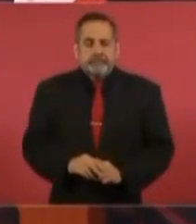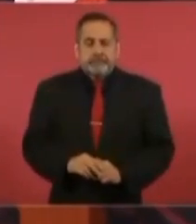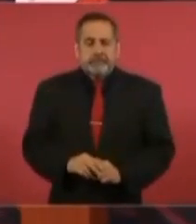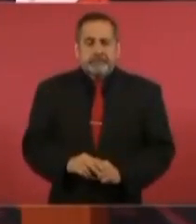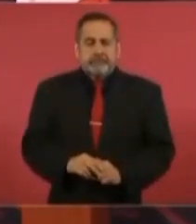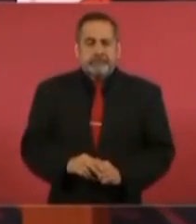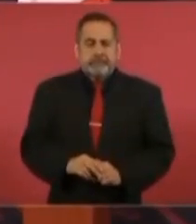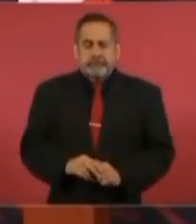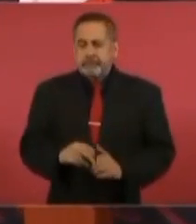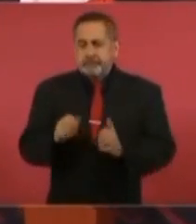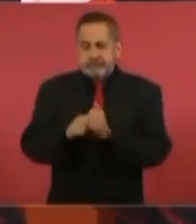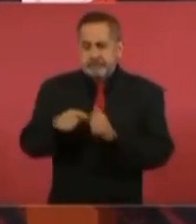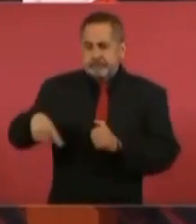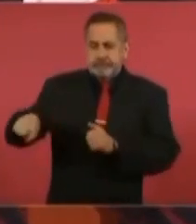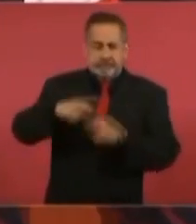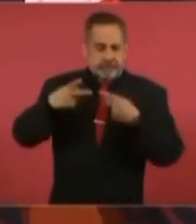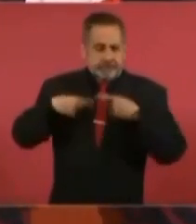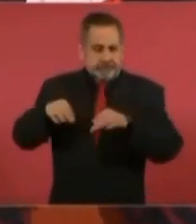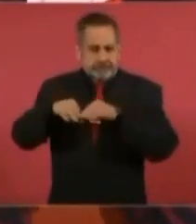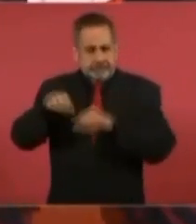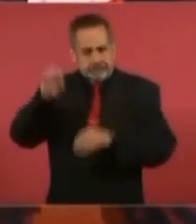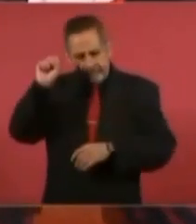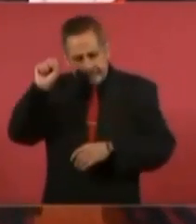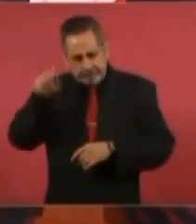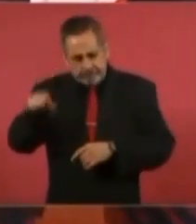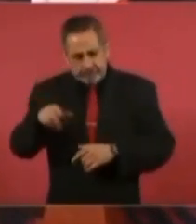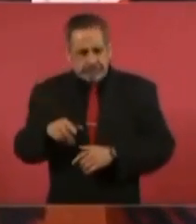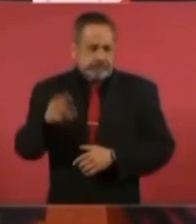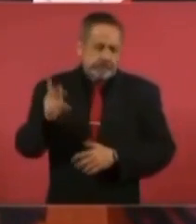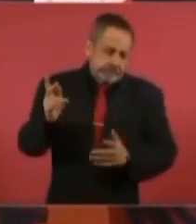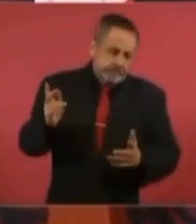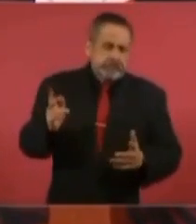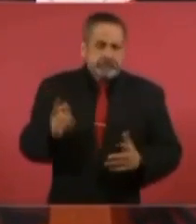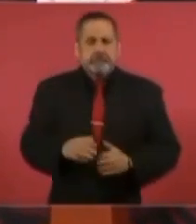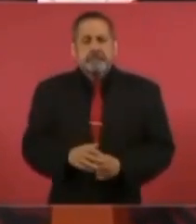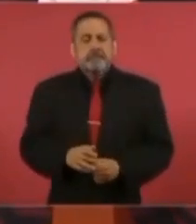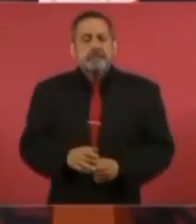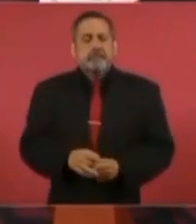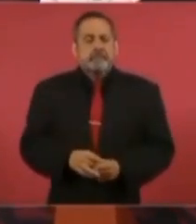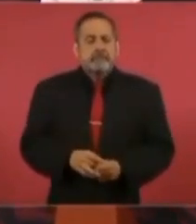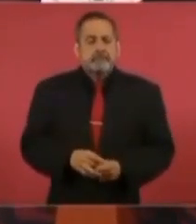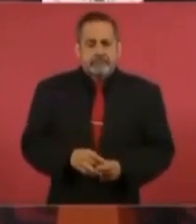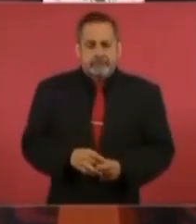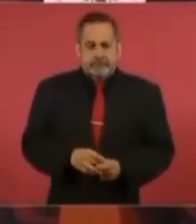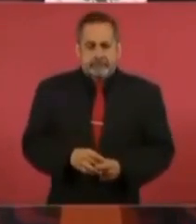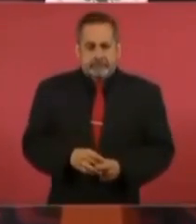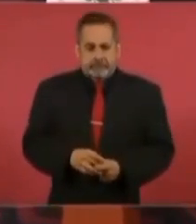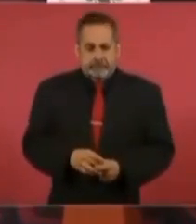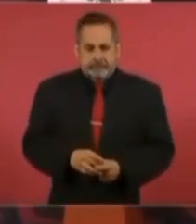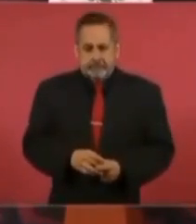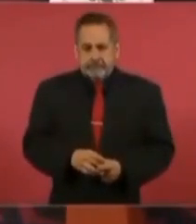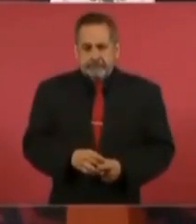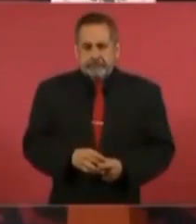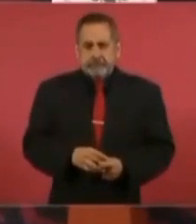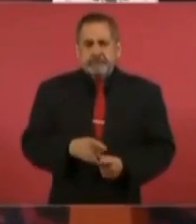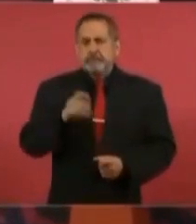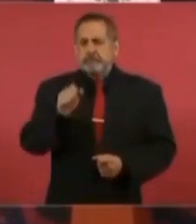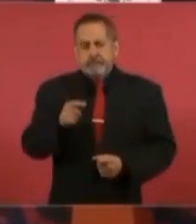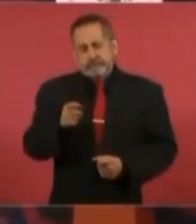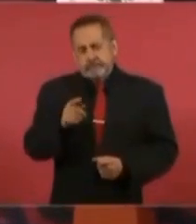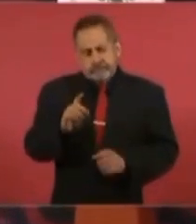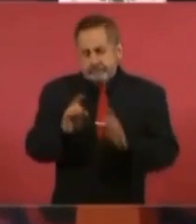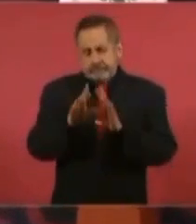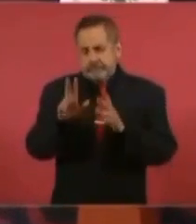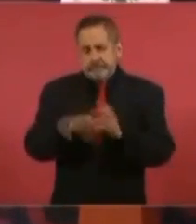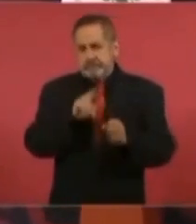los trabajadores sin embargo pues esto es consustancial